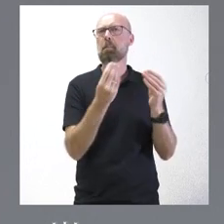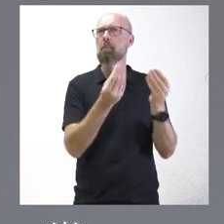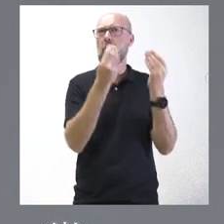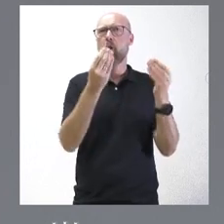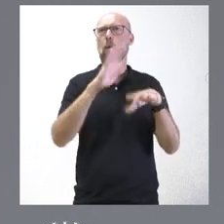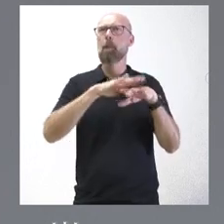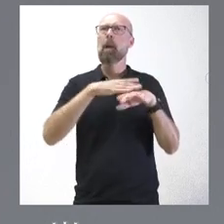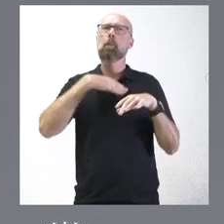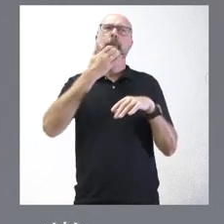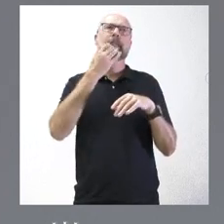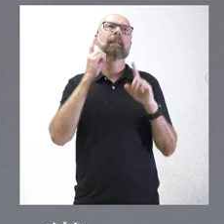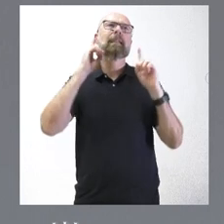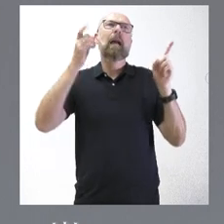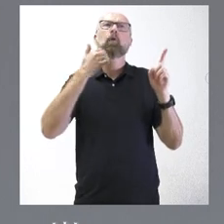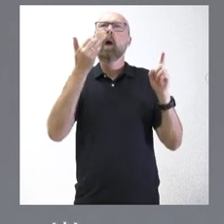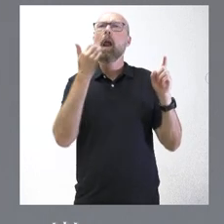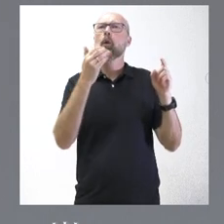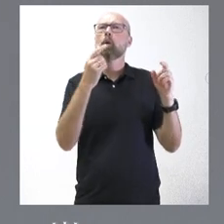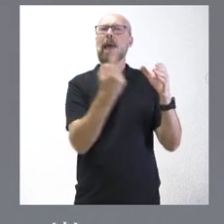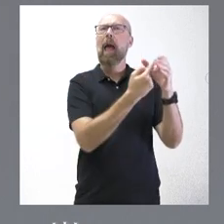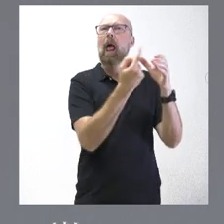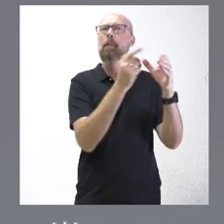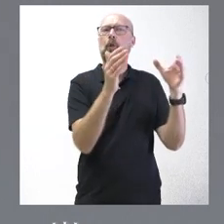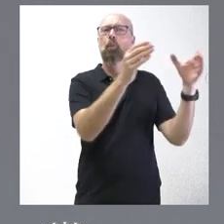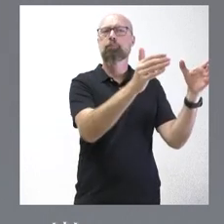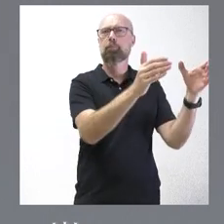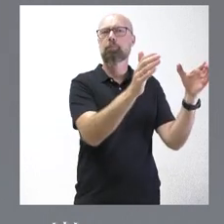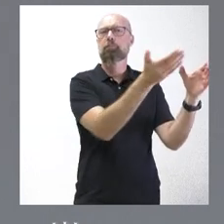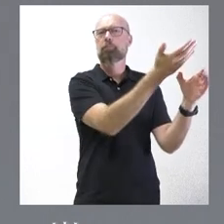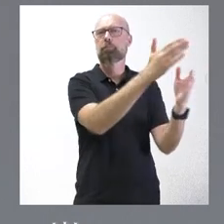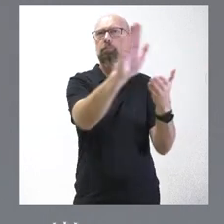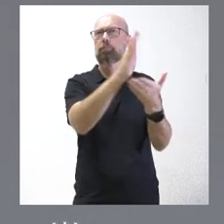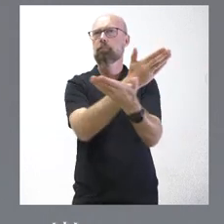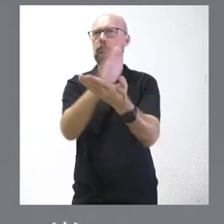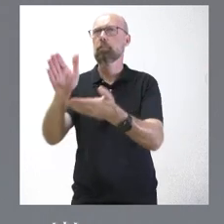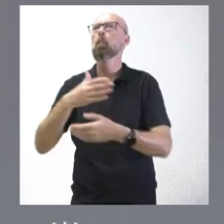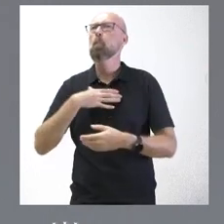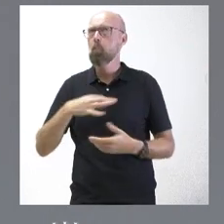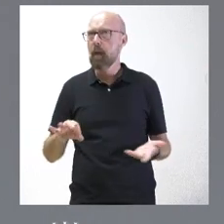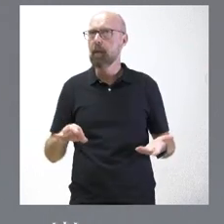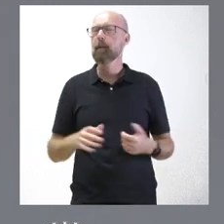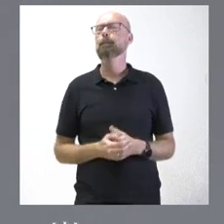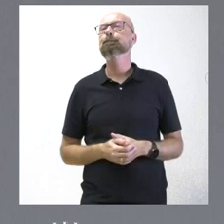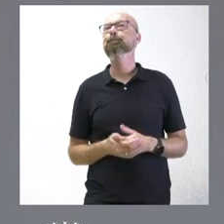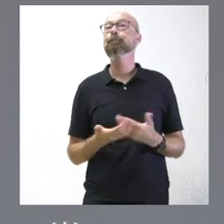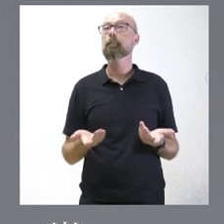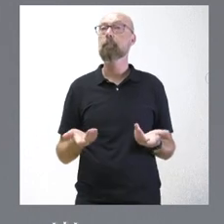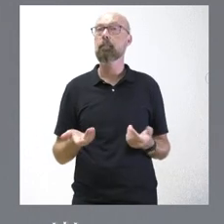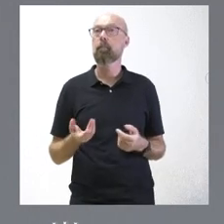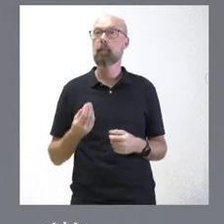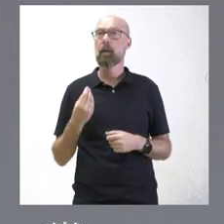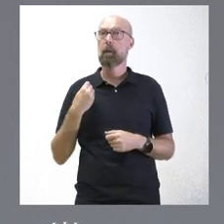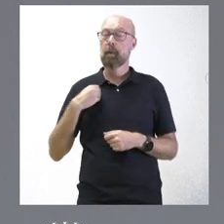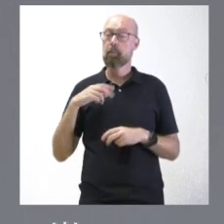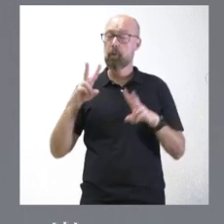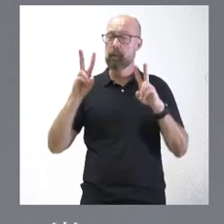compartimentación precisamente de los espacios respecto a la